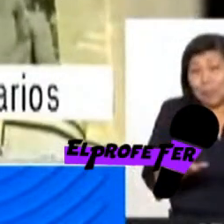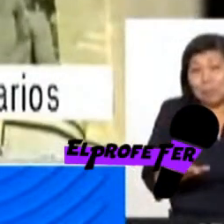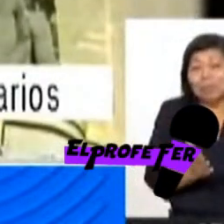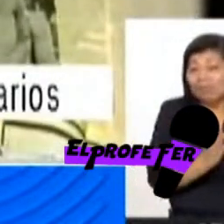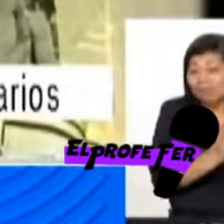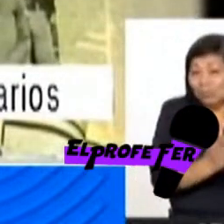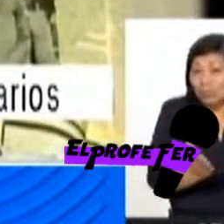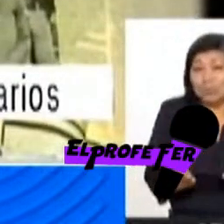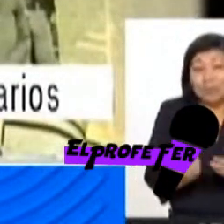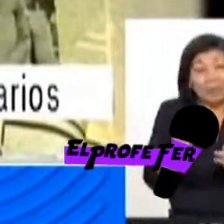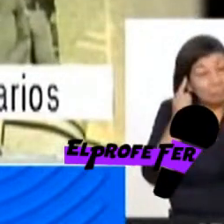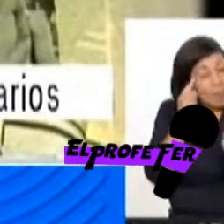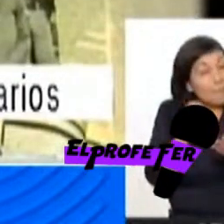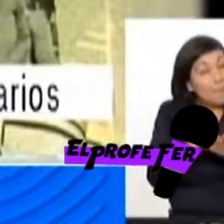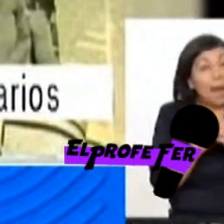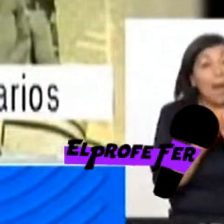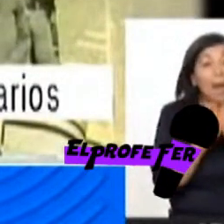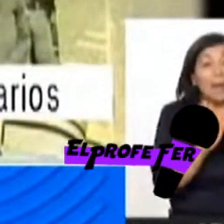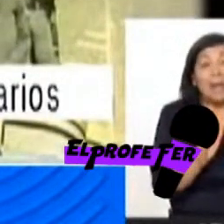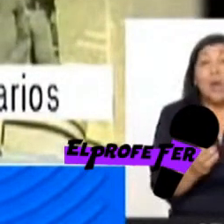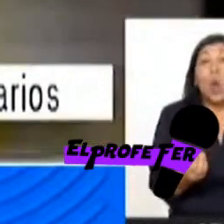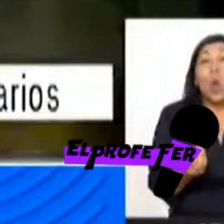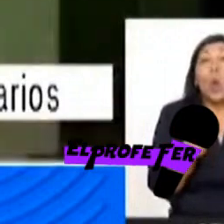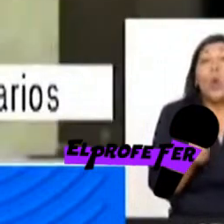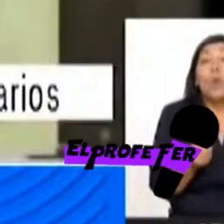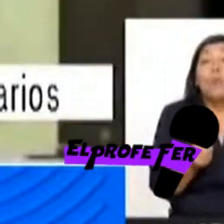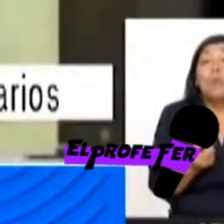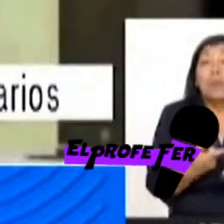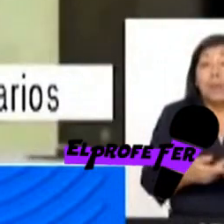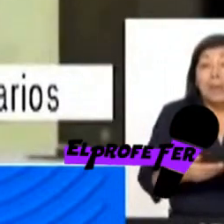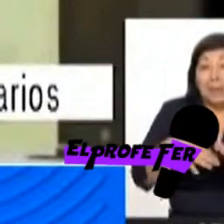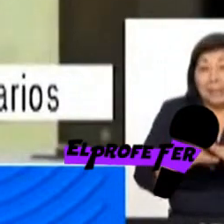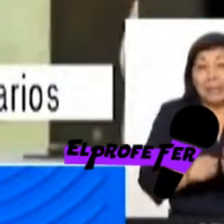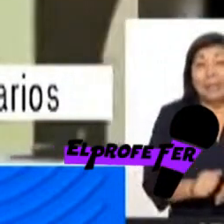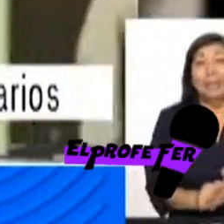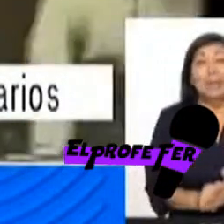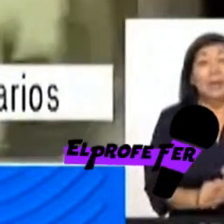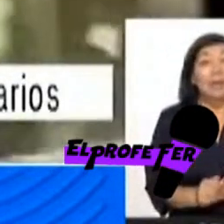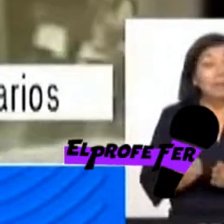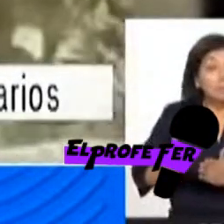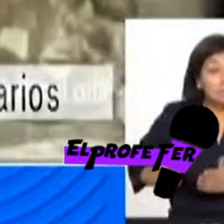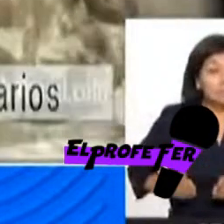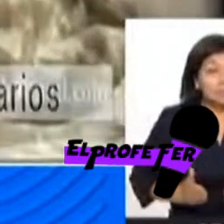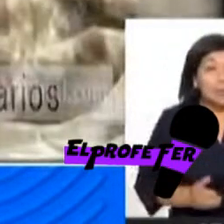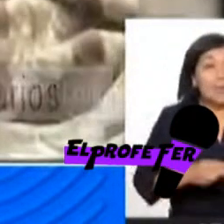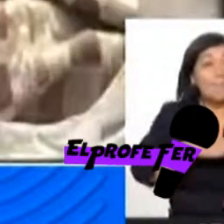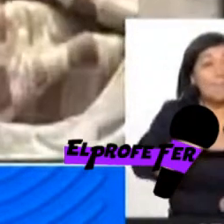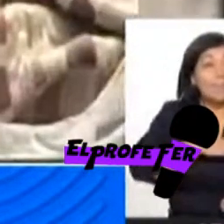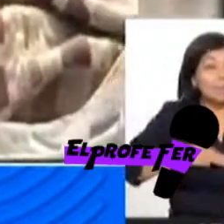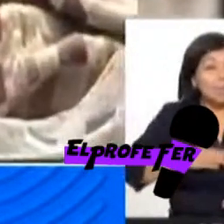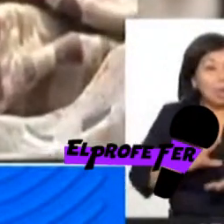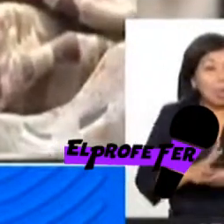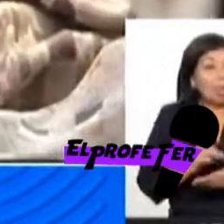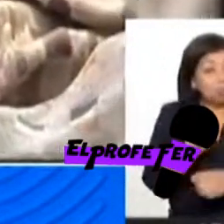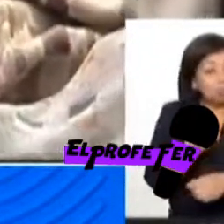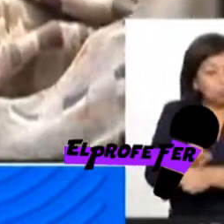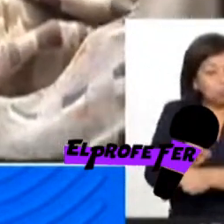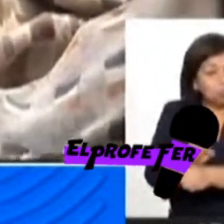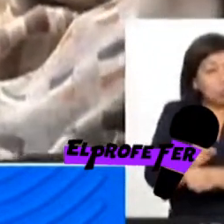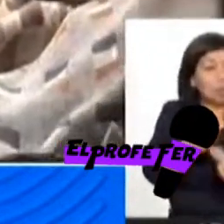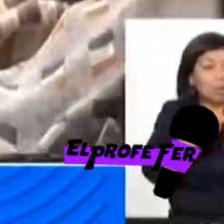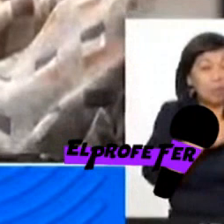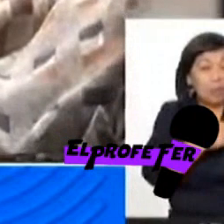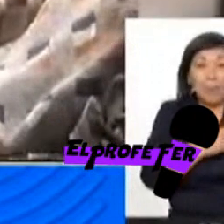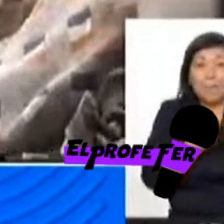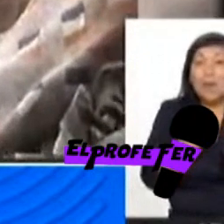manera objetiva, como tienen que plantearse, forman parte de los ejes estratégicos que el Ministerio de Educación se está comprometiendo